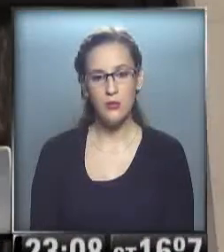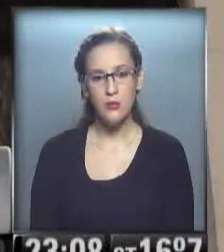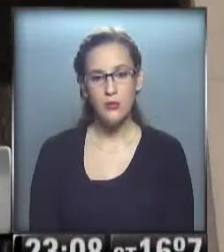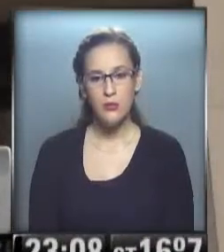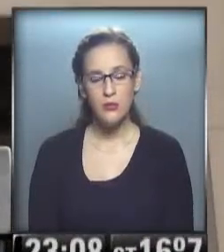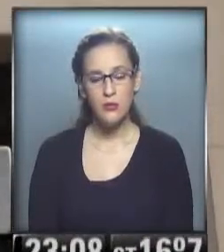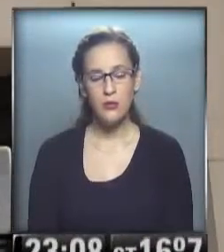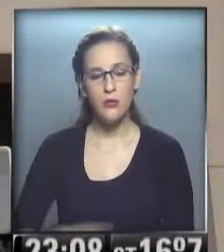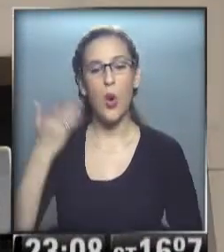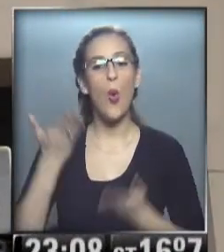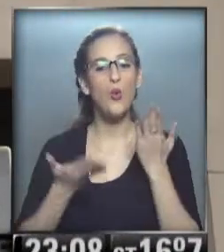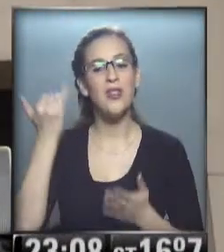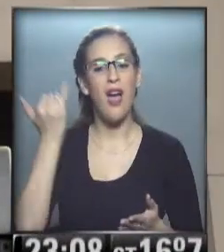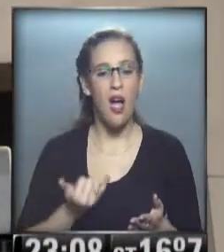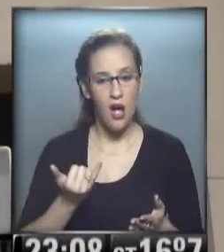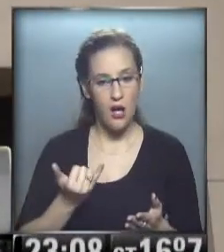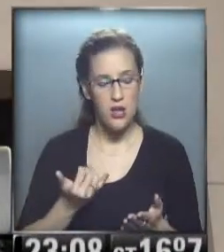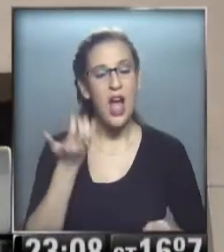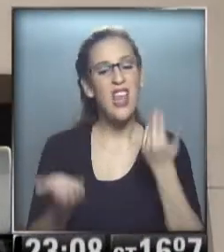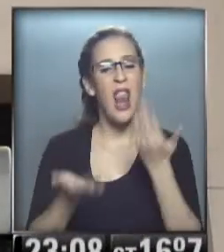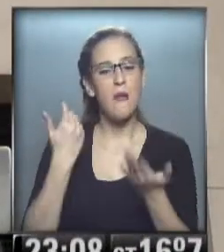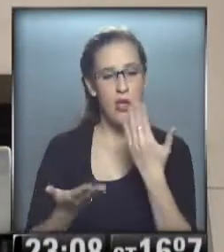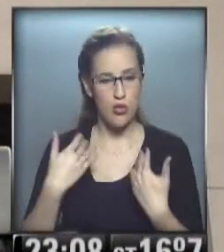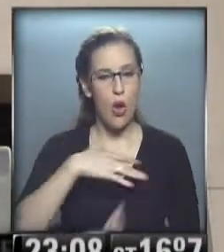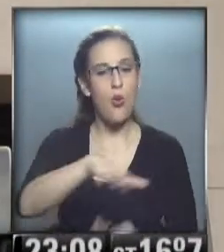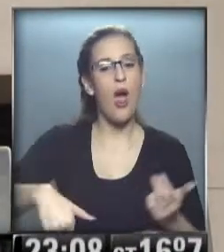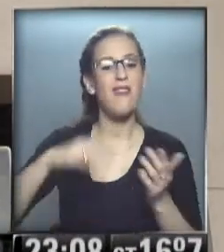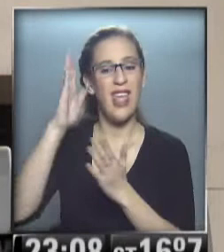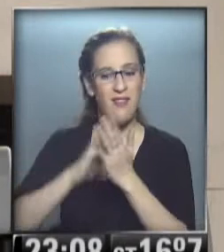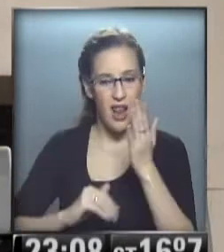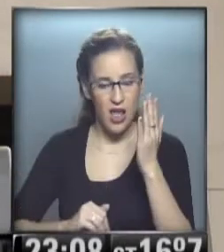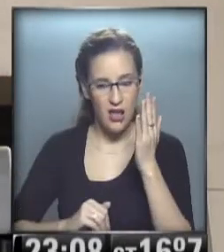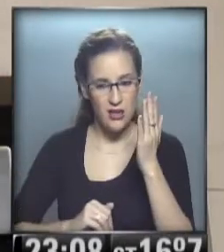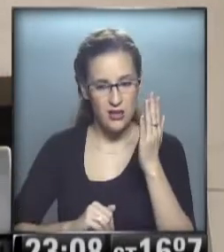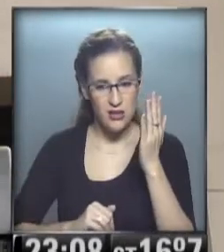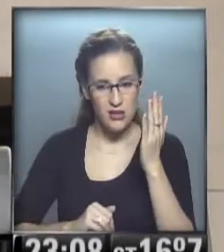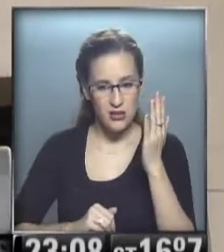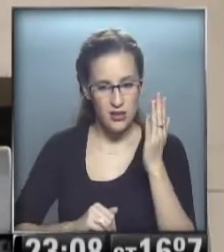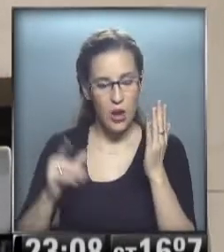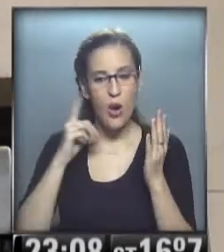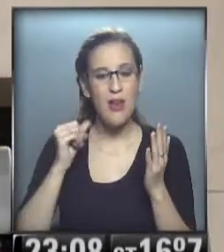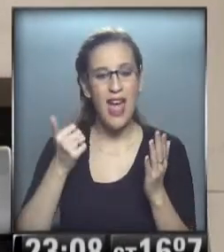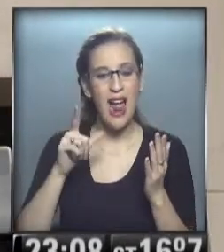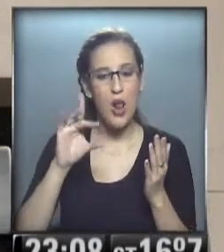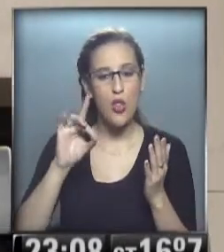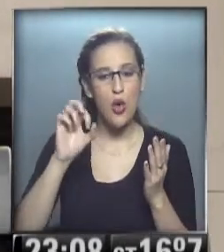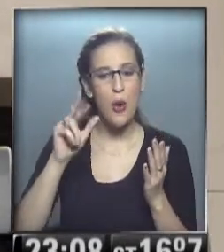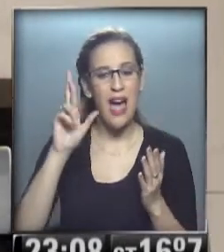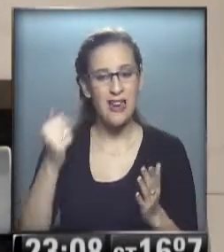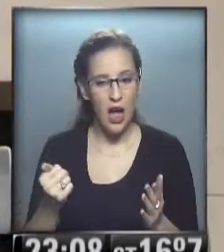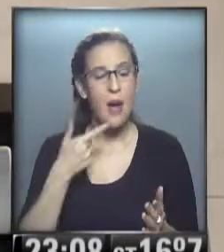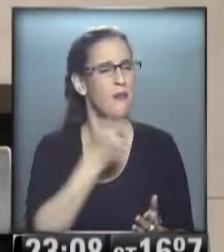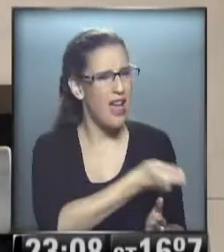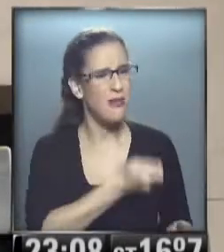La justicia allanó el arzobispado de Bahía Blanca. Es por la causa del ex capellán militar Aldo Vara, acusado de delitos de lesa